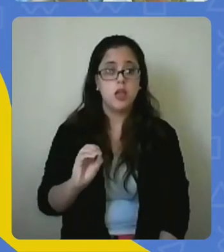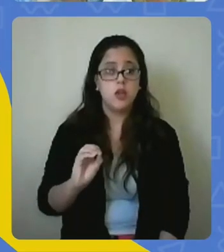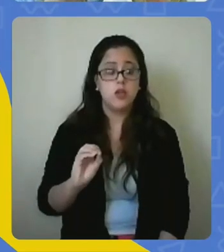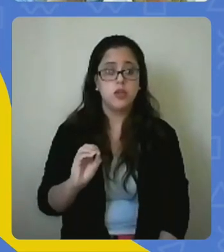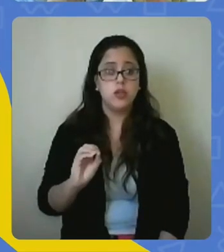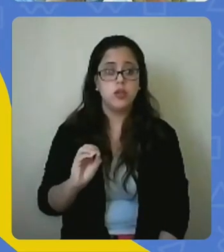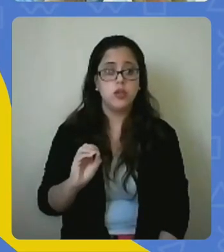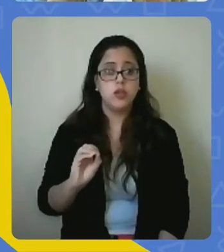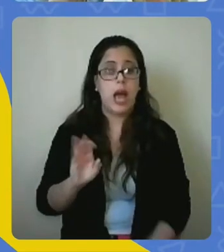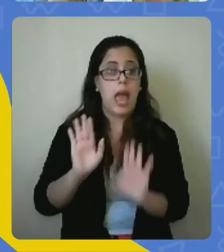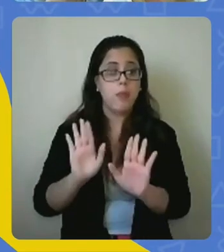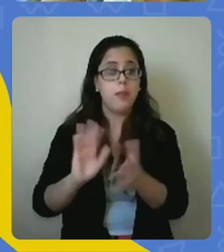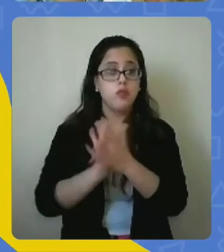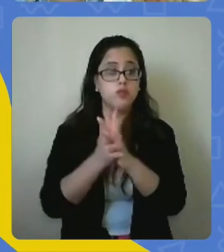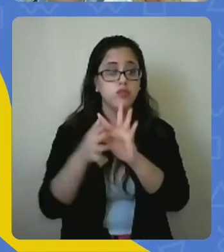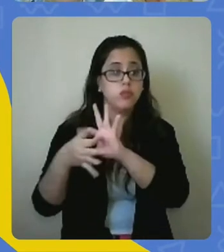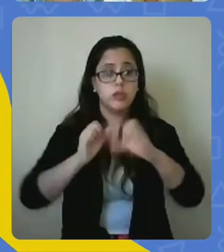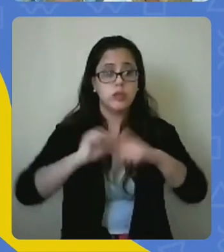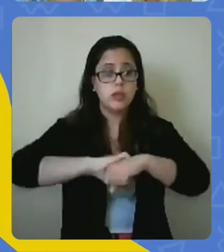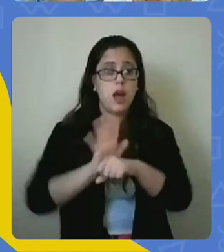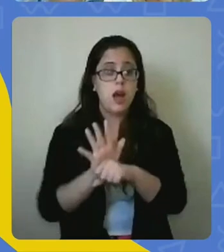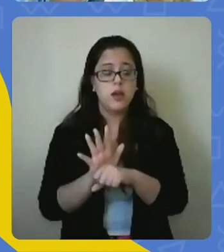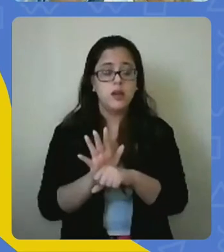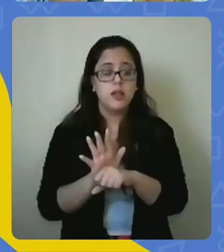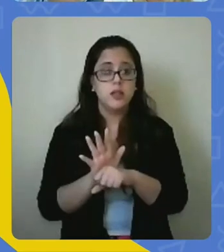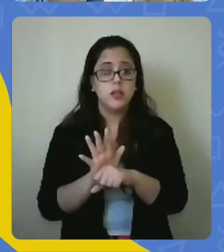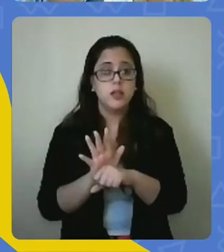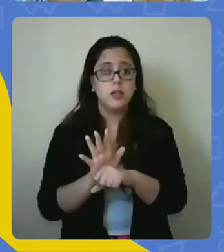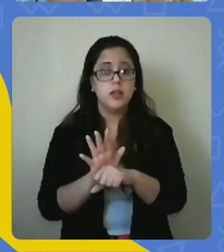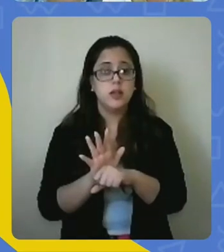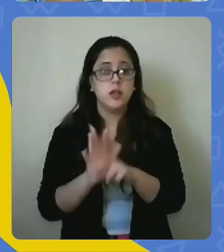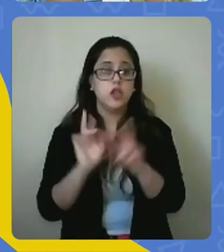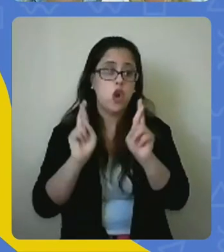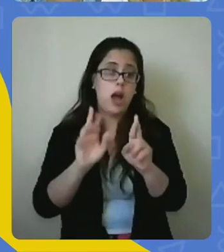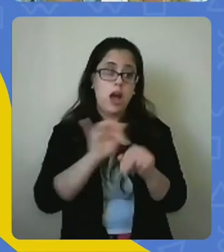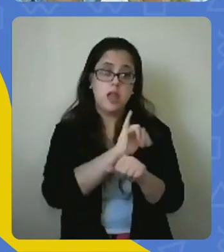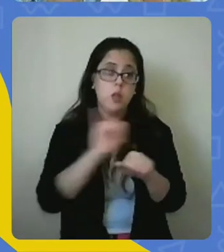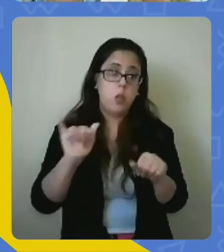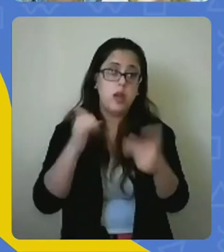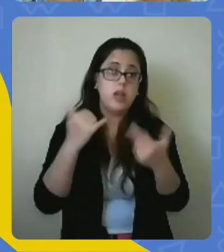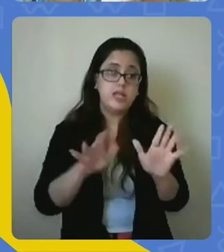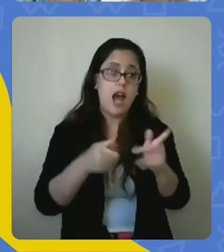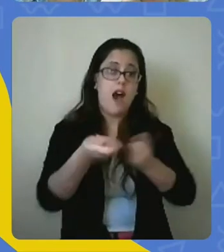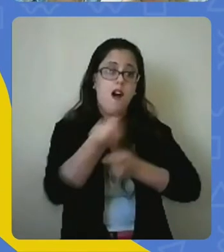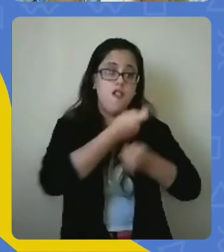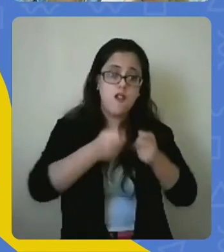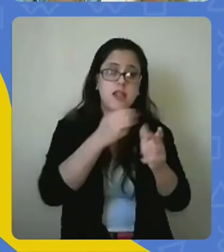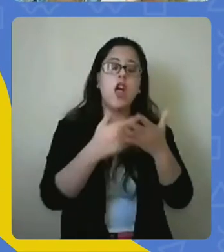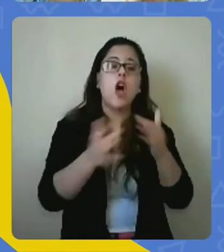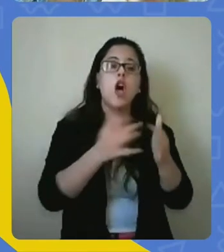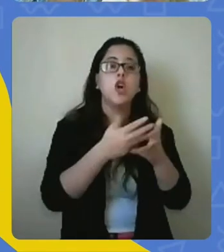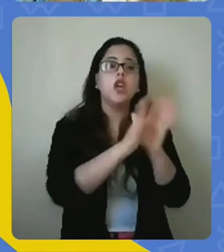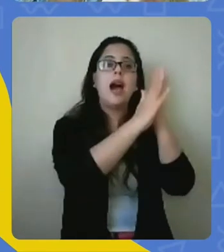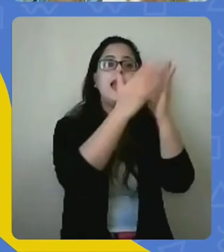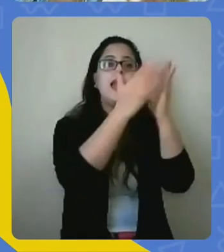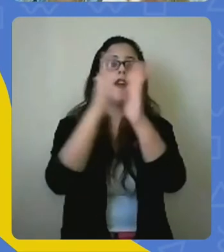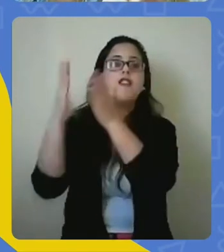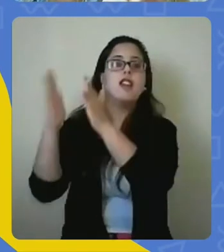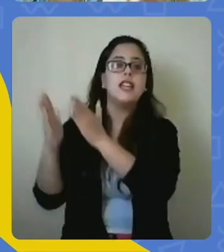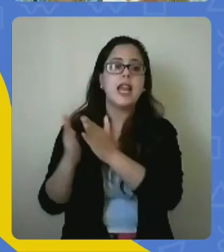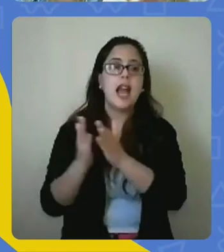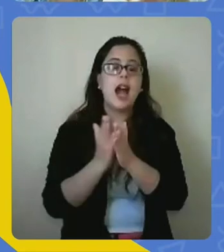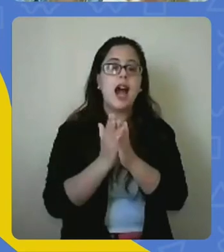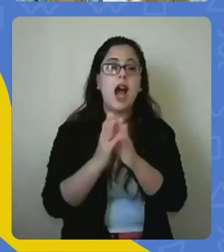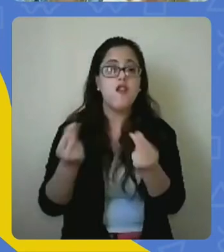todo esto de la pandemia que se puedan, que estén en librerías disponibles y todo. El valor de los juegos